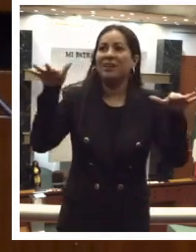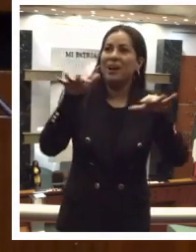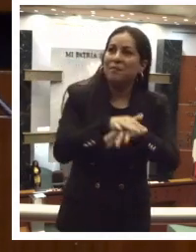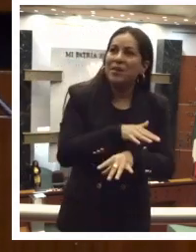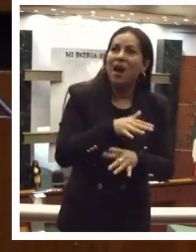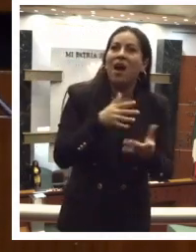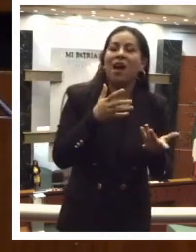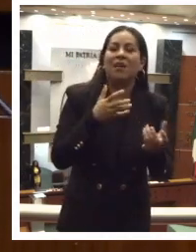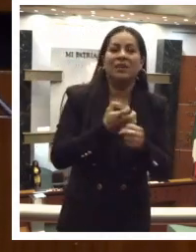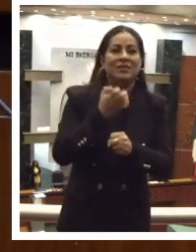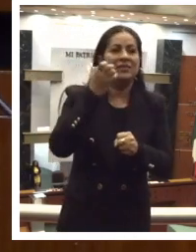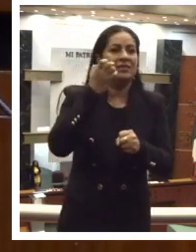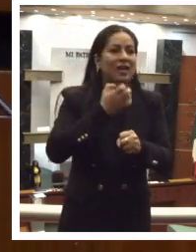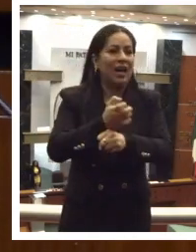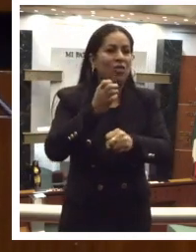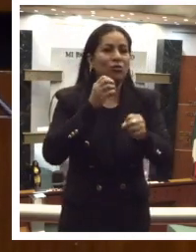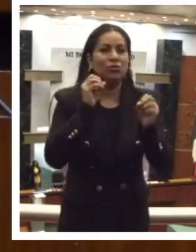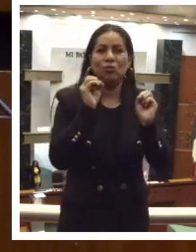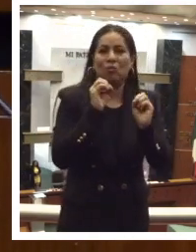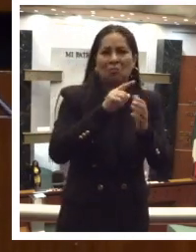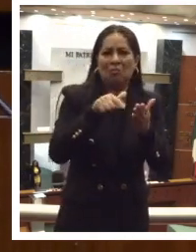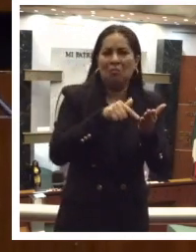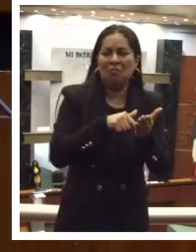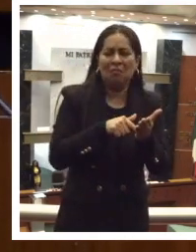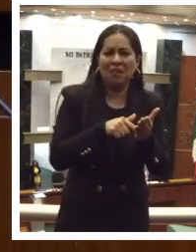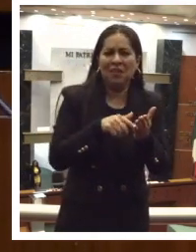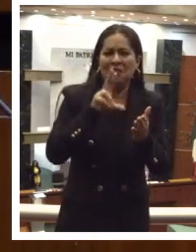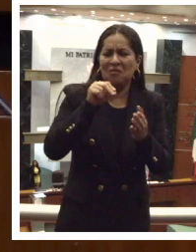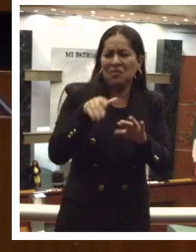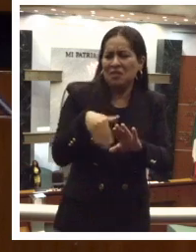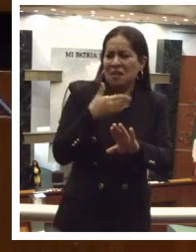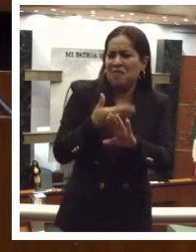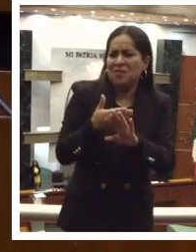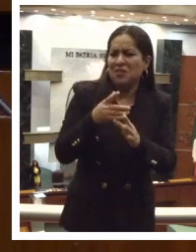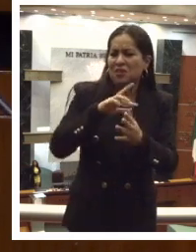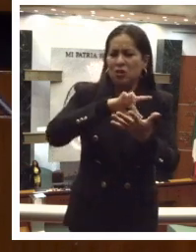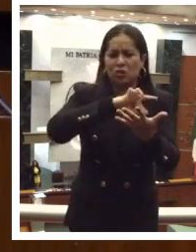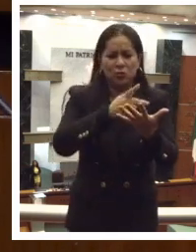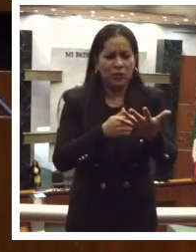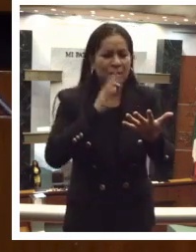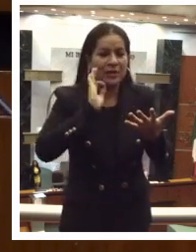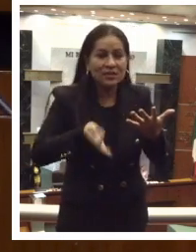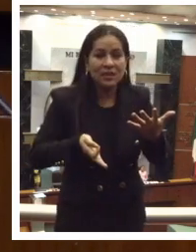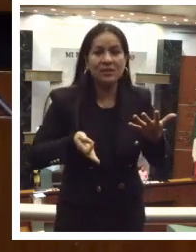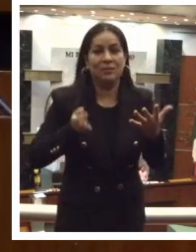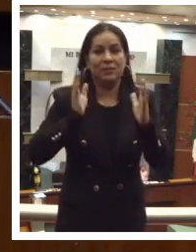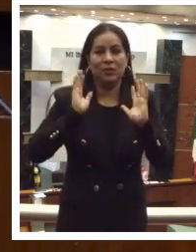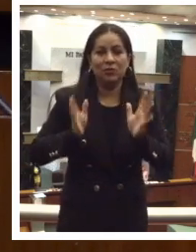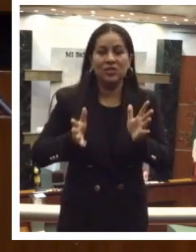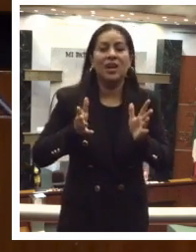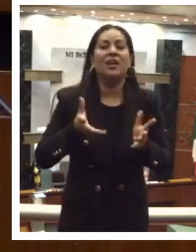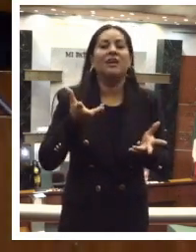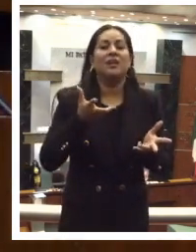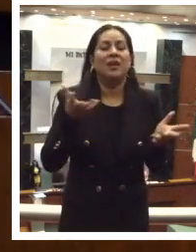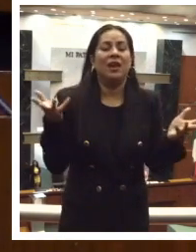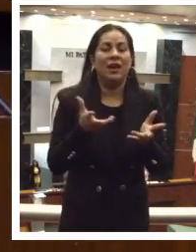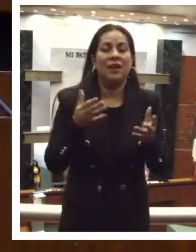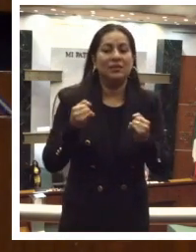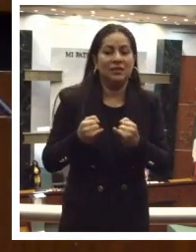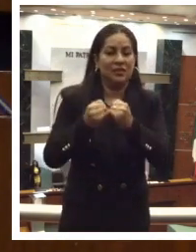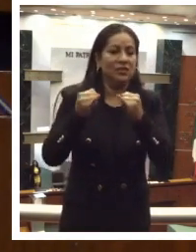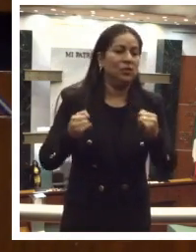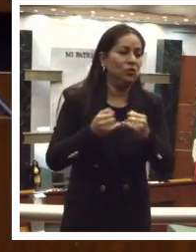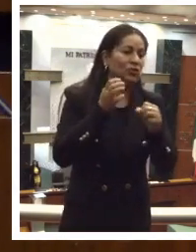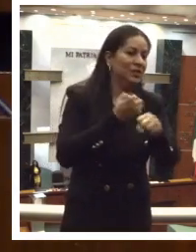modificar entidades o plazas, ni tampoco implica afectaciones a los programas aprobados y que realizan dependencias y